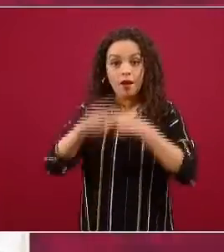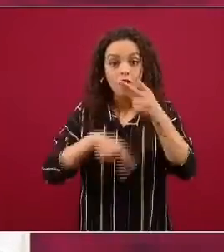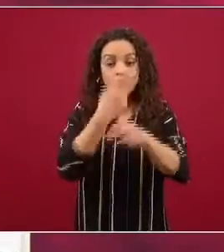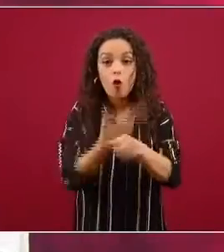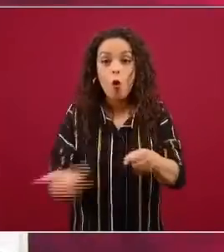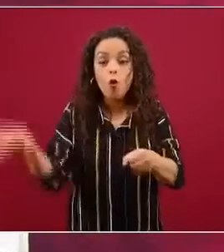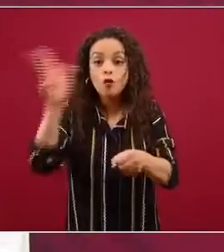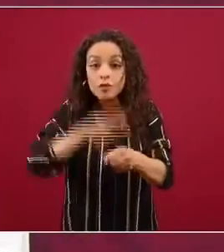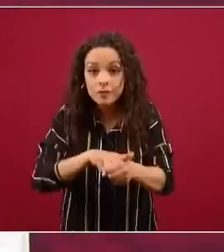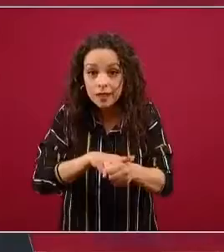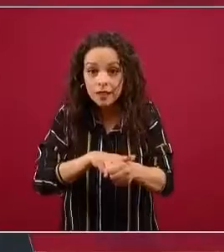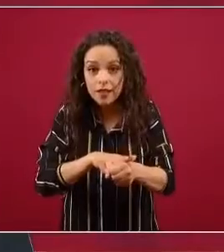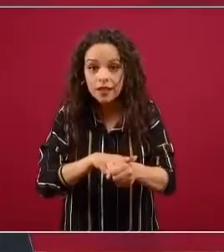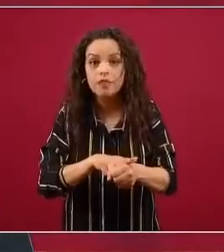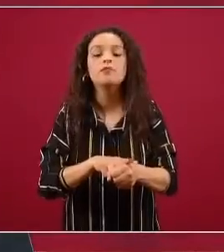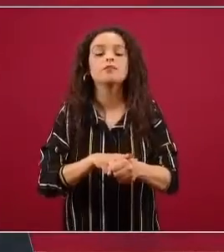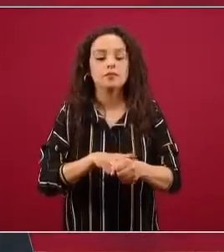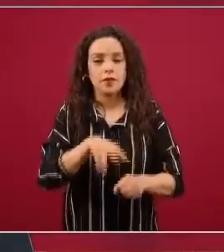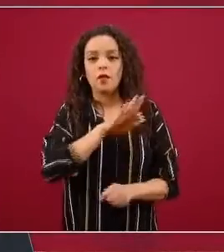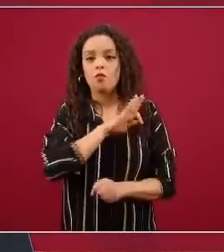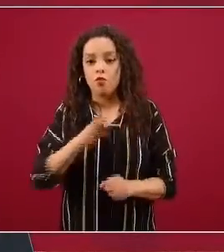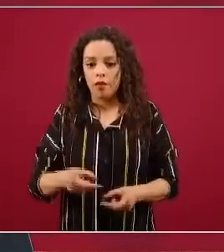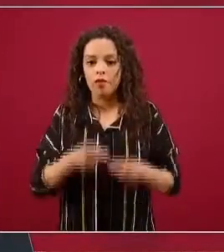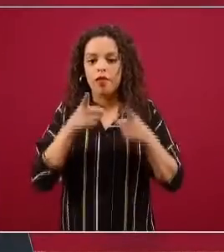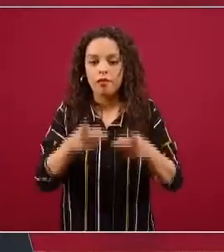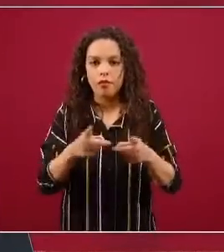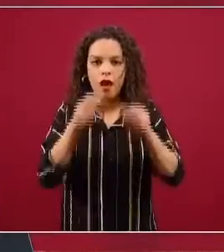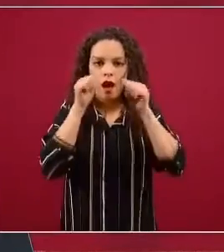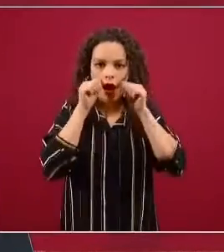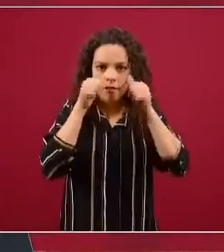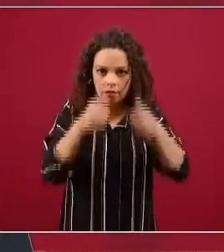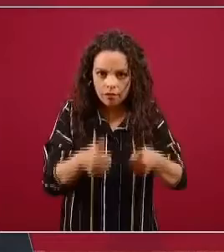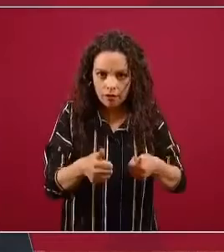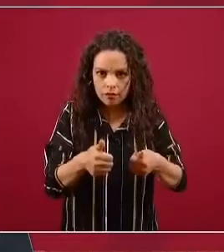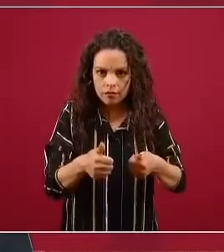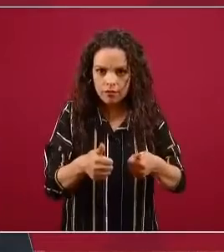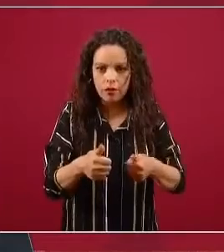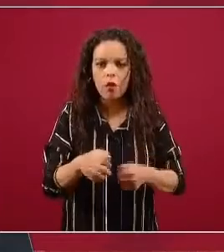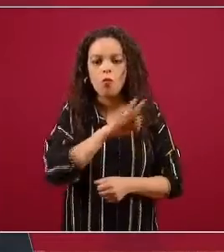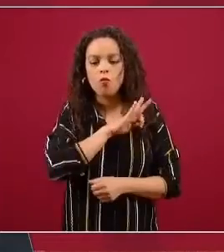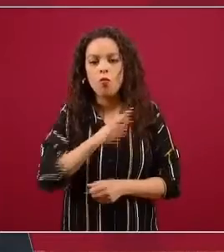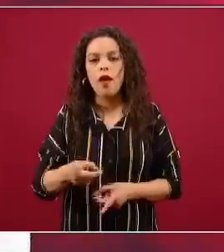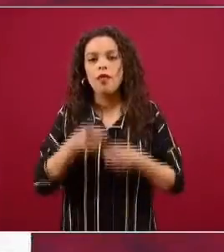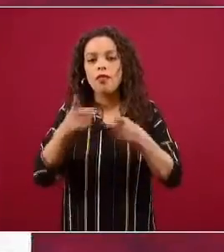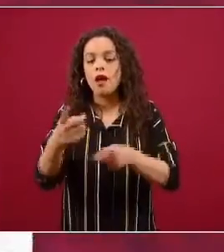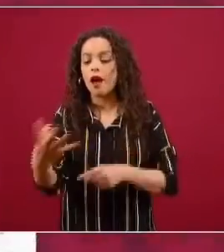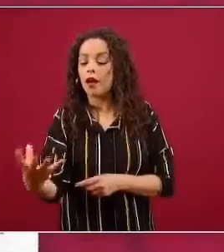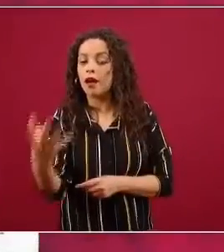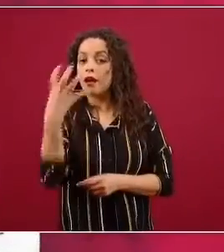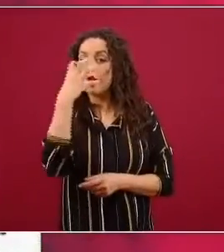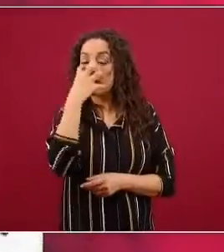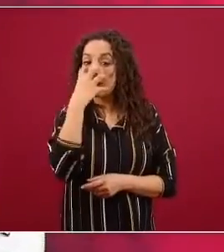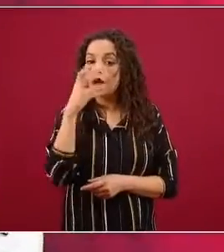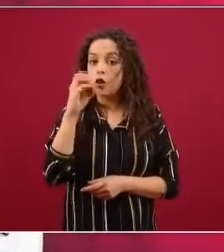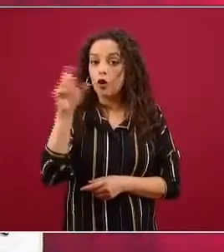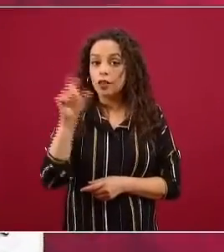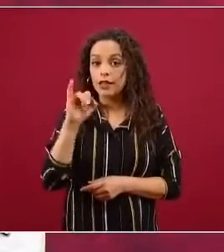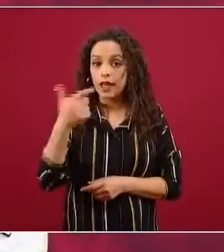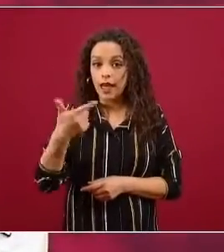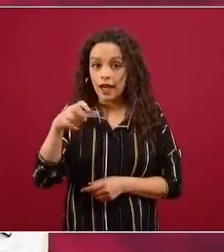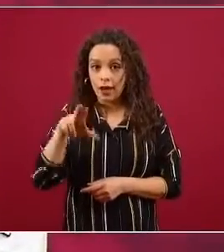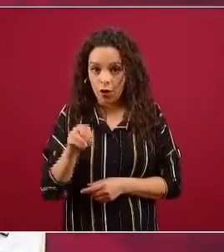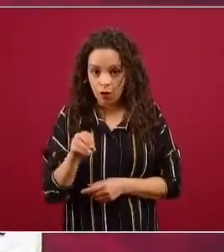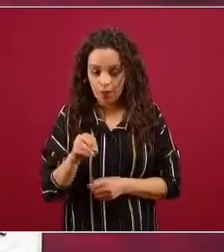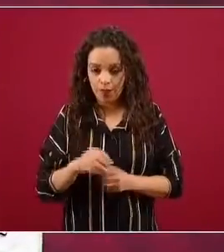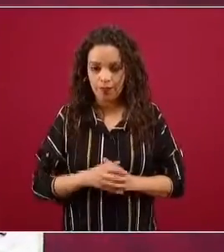pueden tener, entre otros cuidados, una mascarilla de oxígeno que, sin que